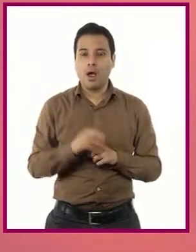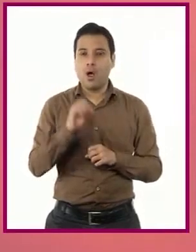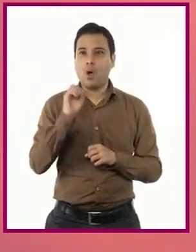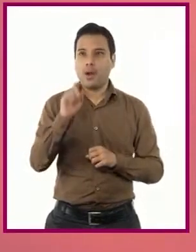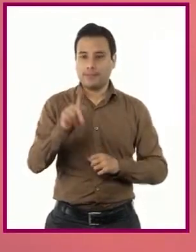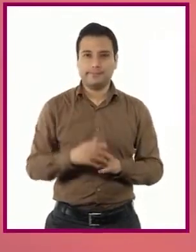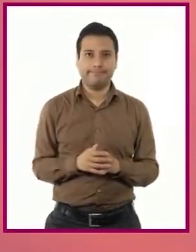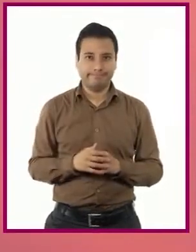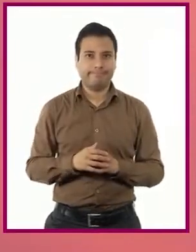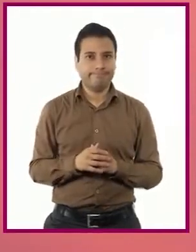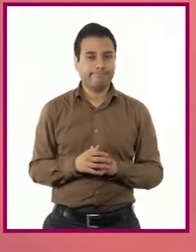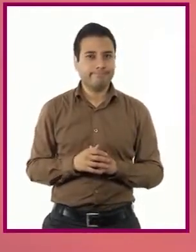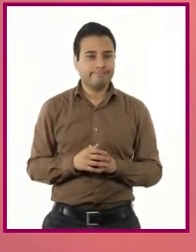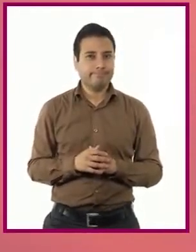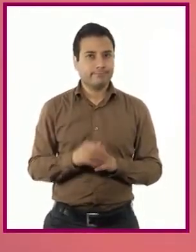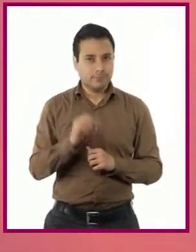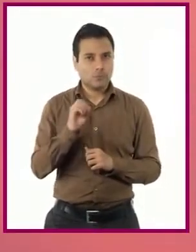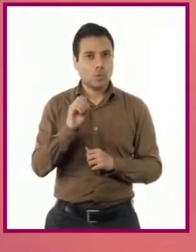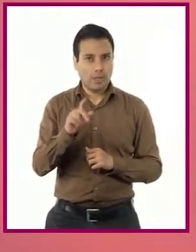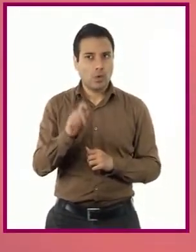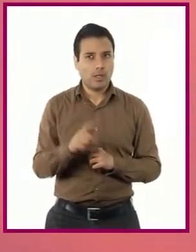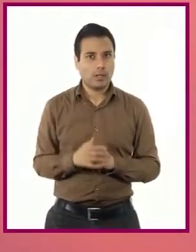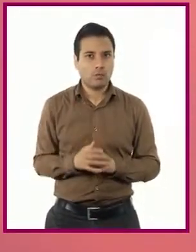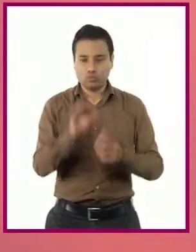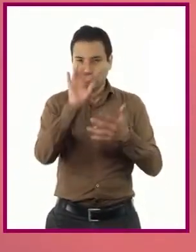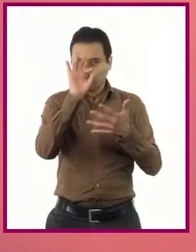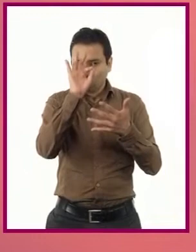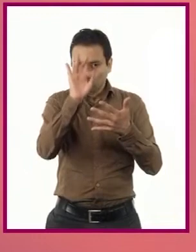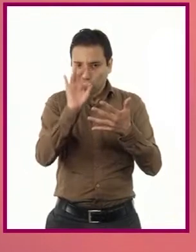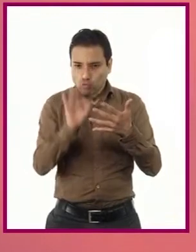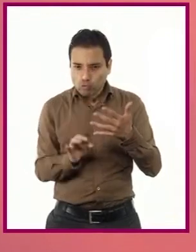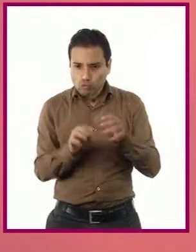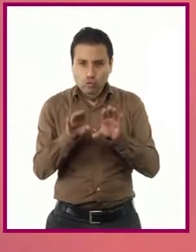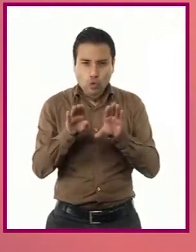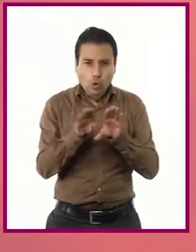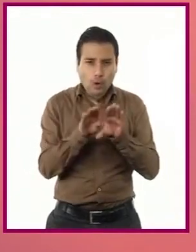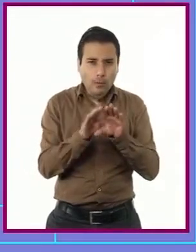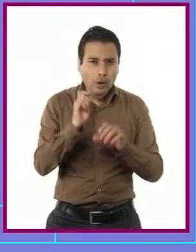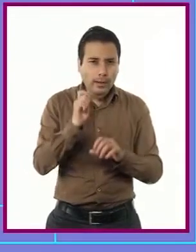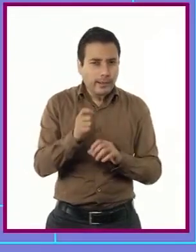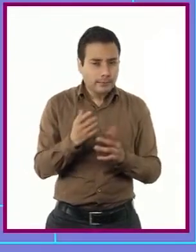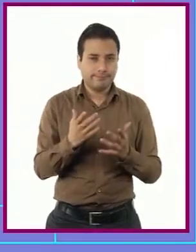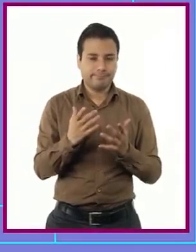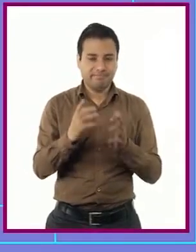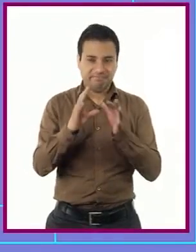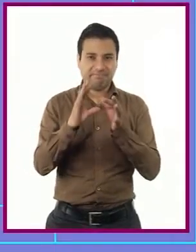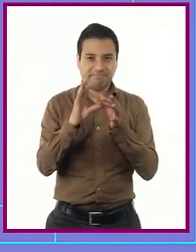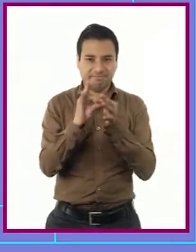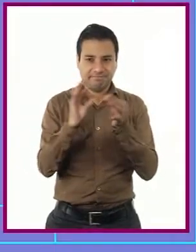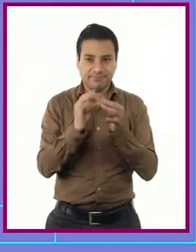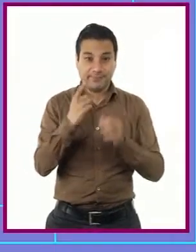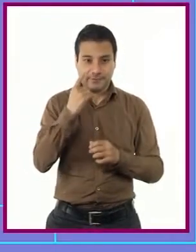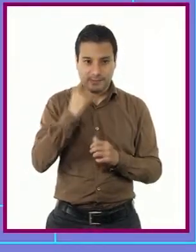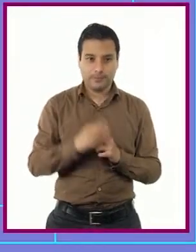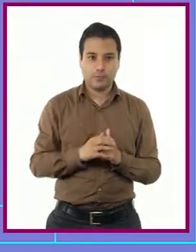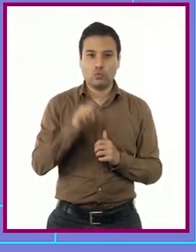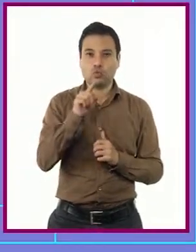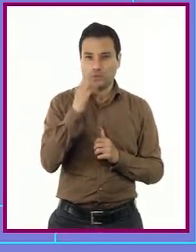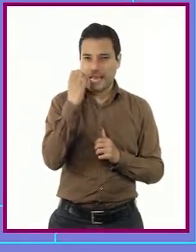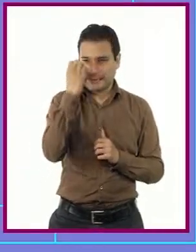a detectar los puntos más importantes y así podremos realizar una versión sencilla del reglamento. Observemos una página